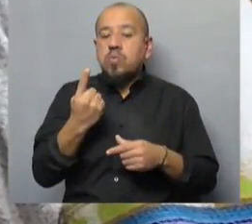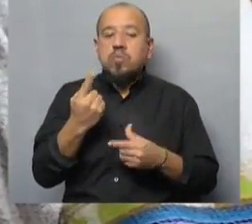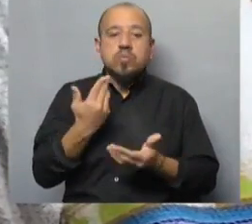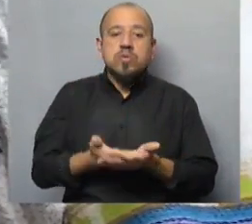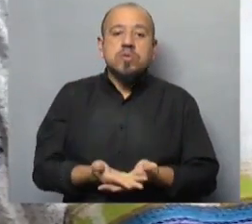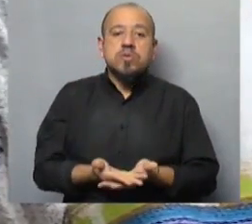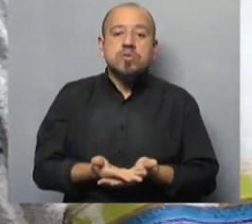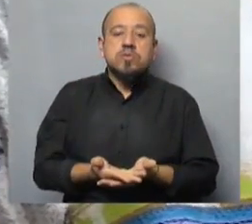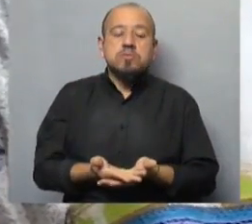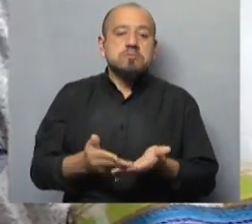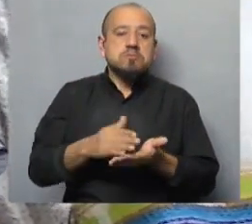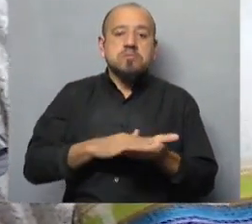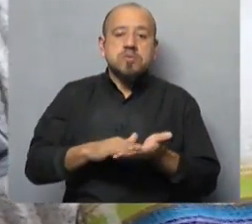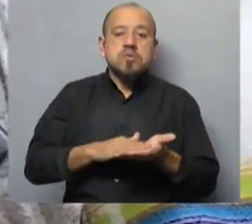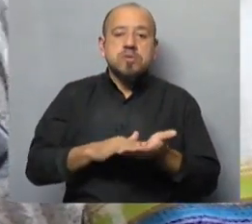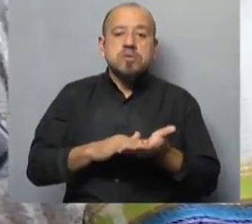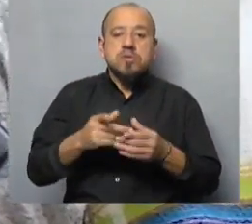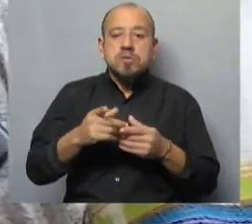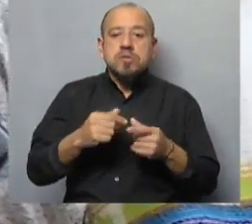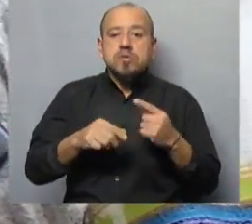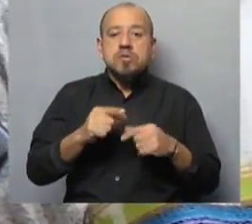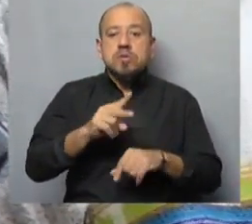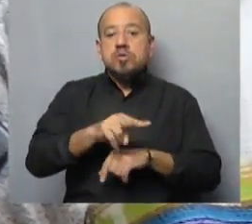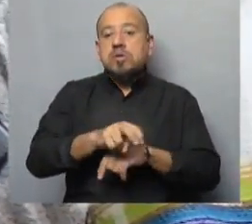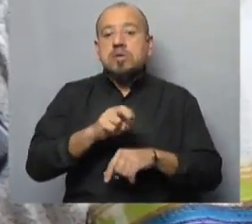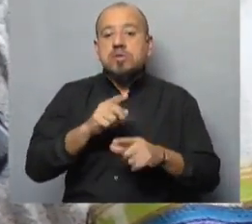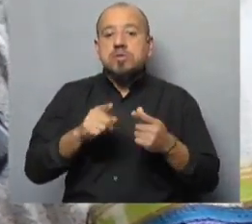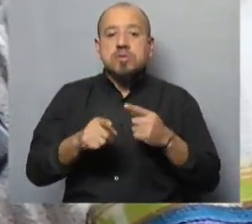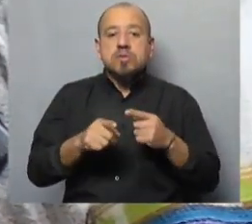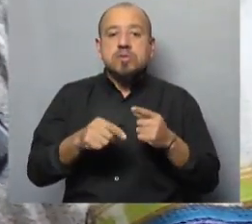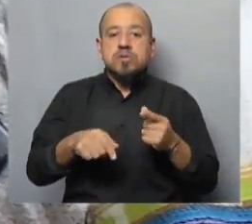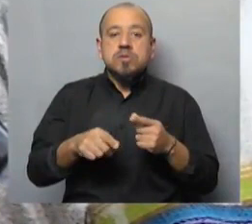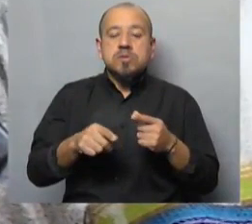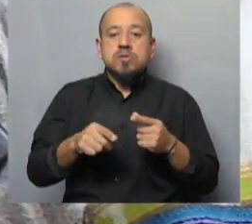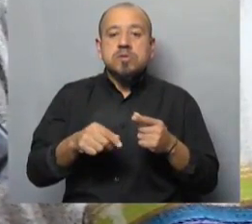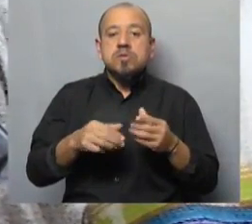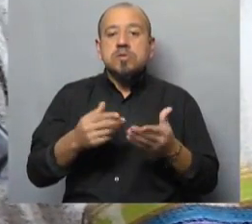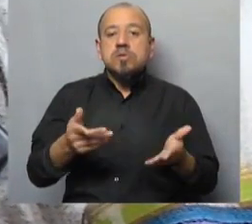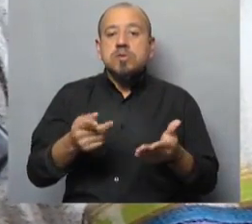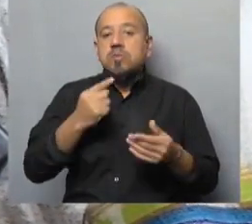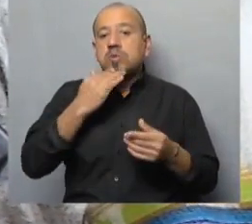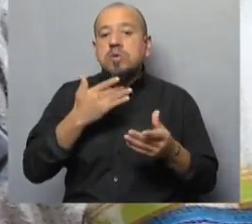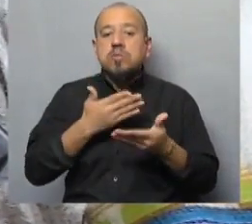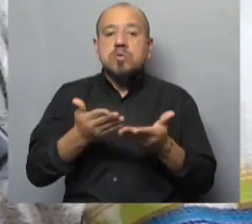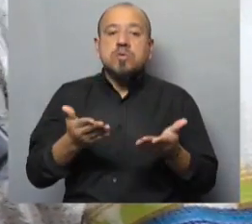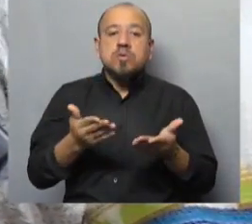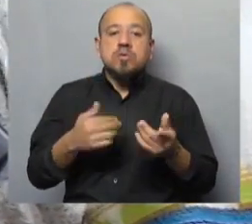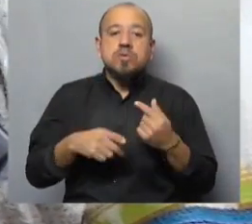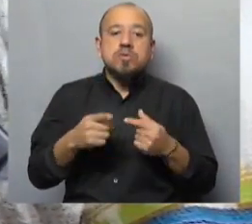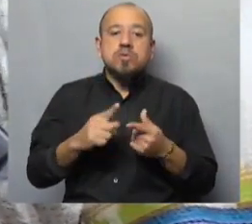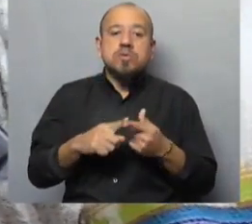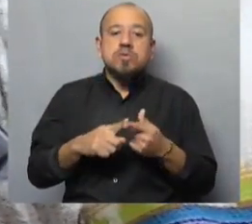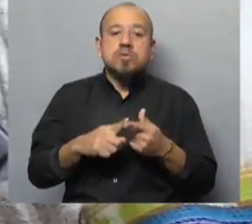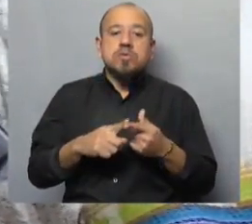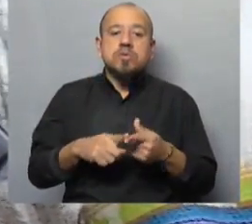ubique la mejora de los ingresos de la seguridad social por ejemplo grabando